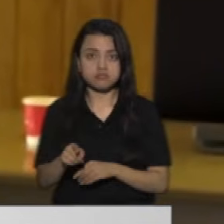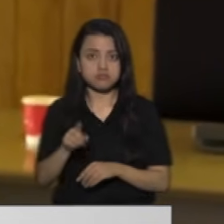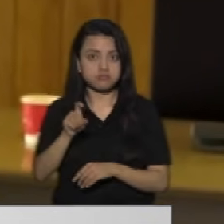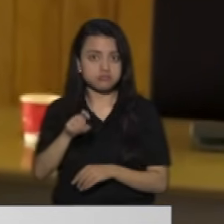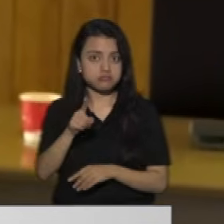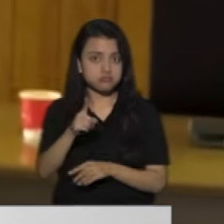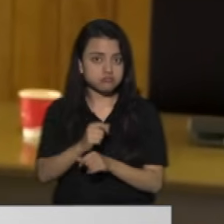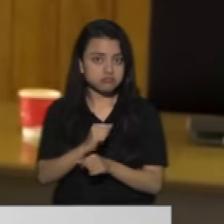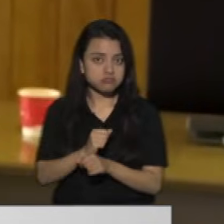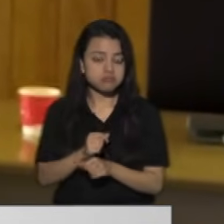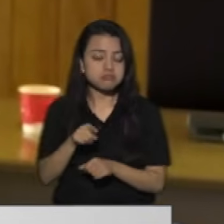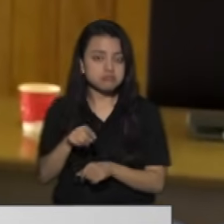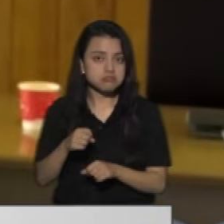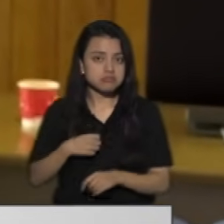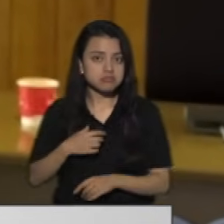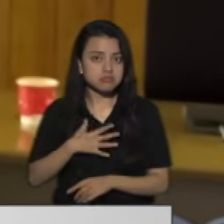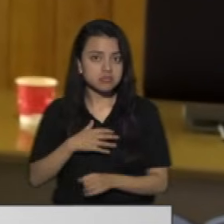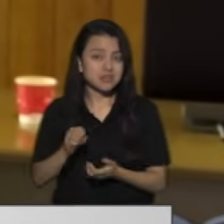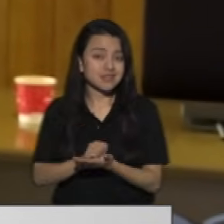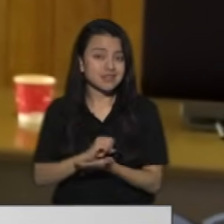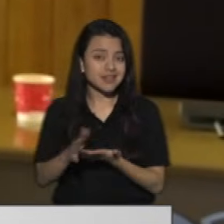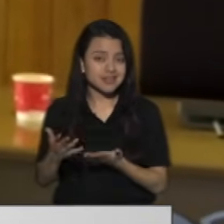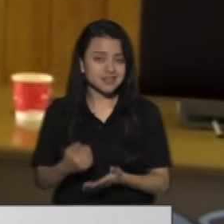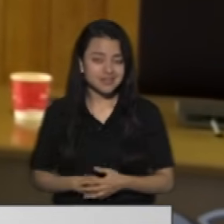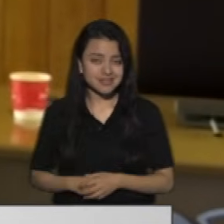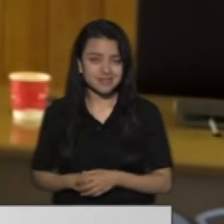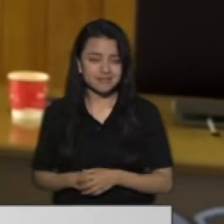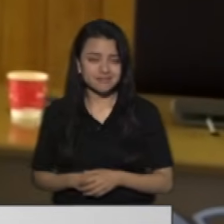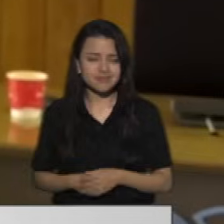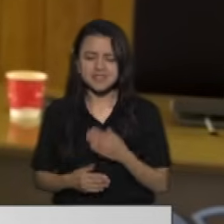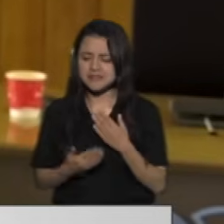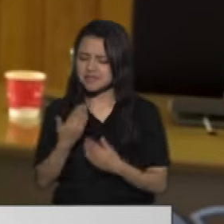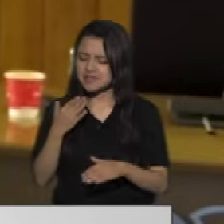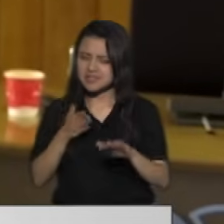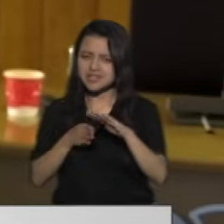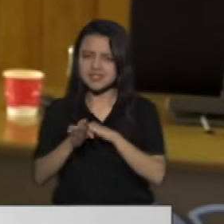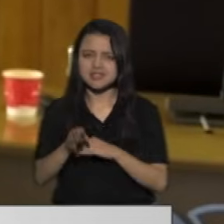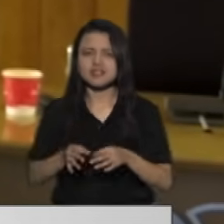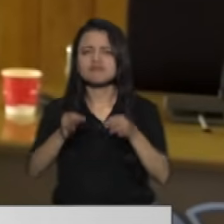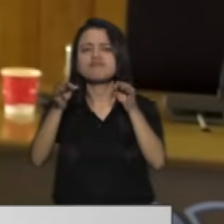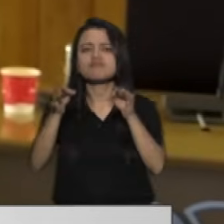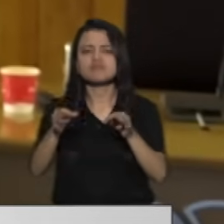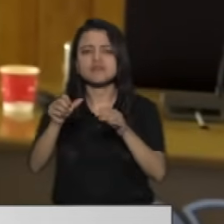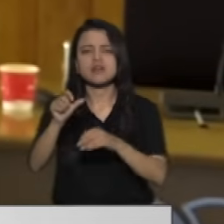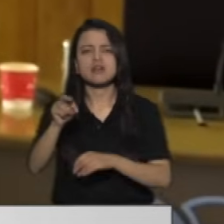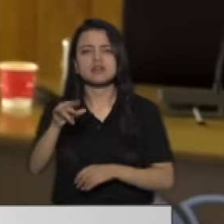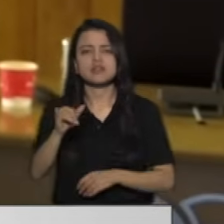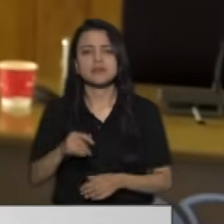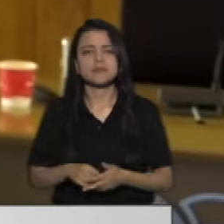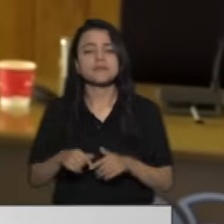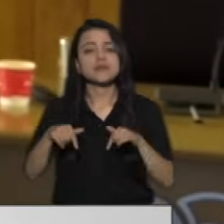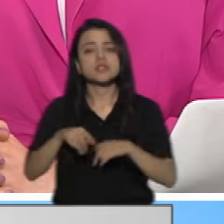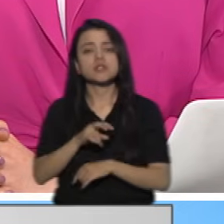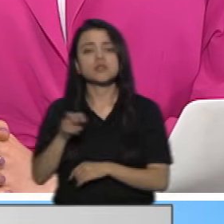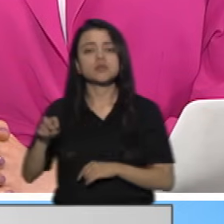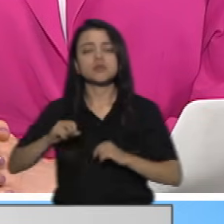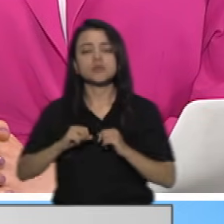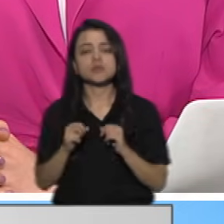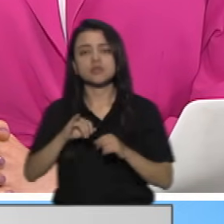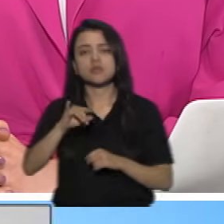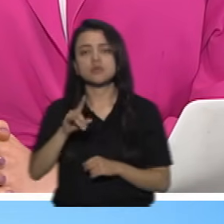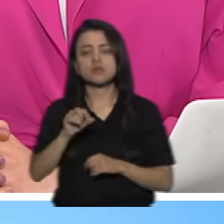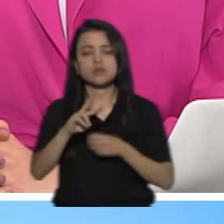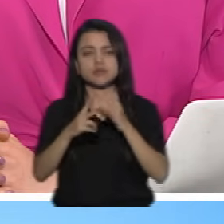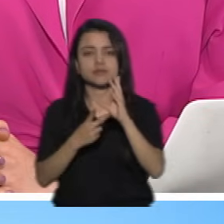empleo, que además de ser gratis, es muy fácil de acceder a través de los canales oficiales de la ANDI. Desde el norte de Bogotá, Juan